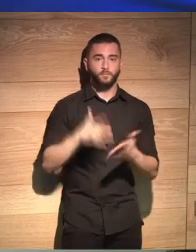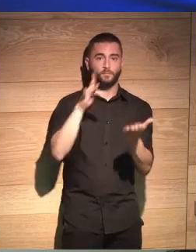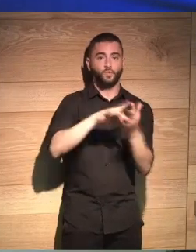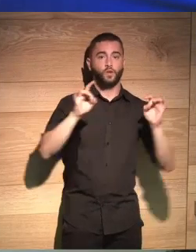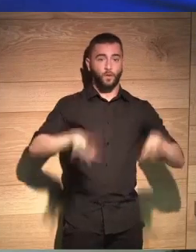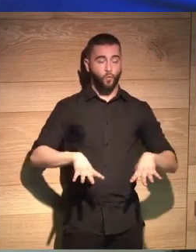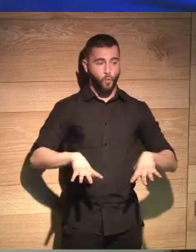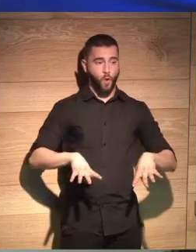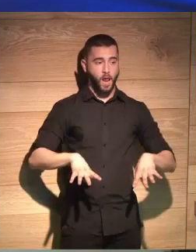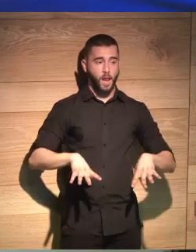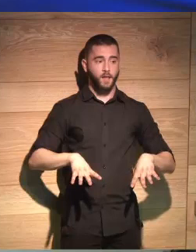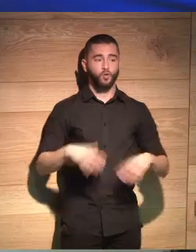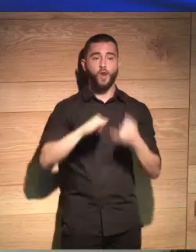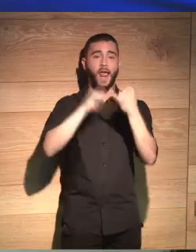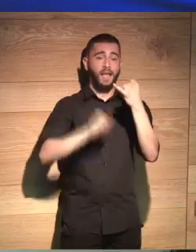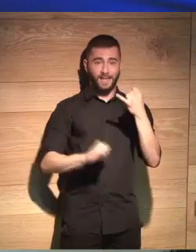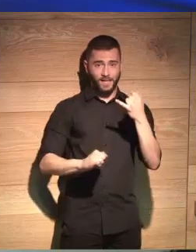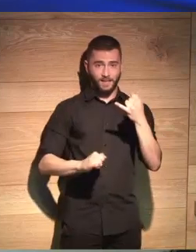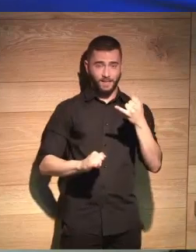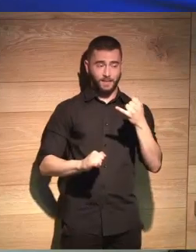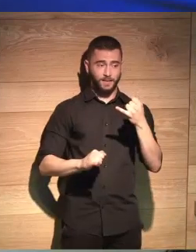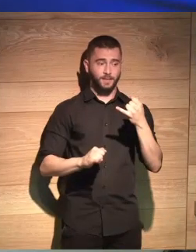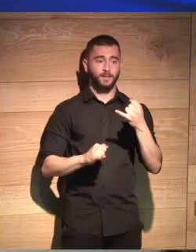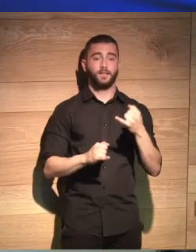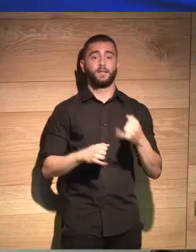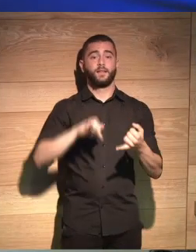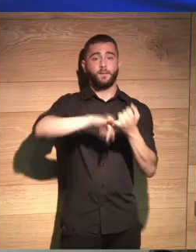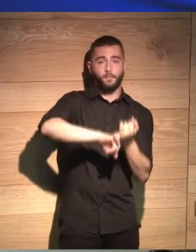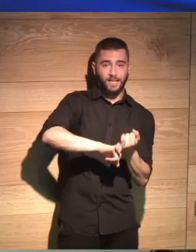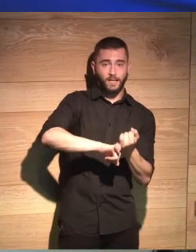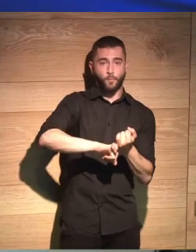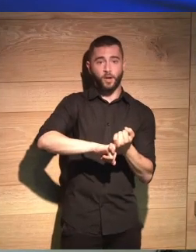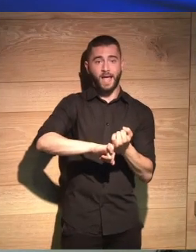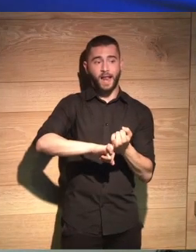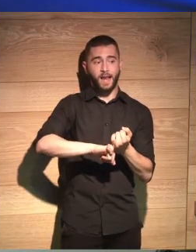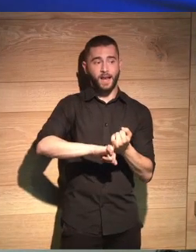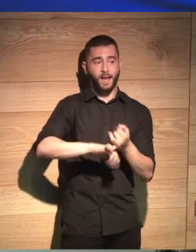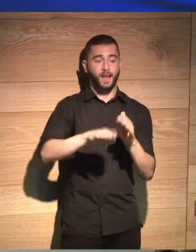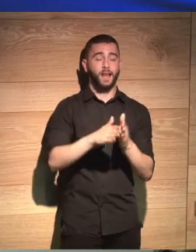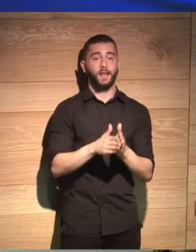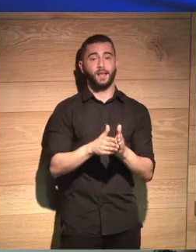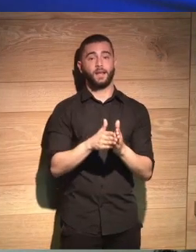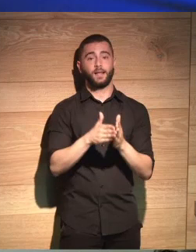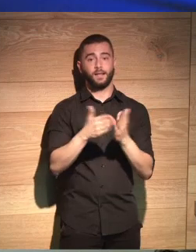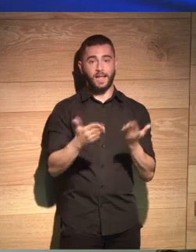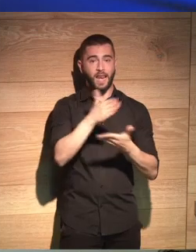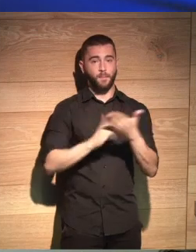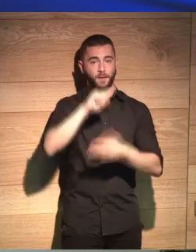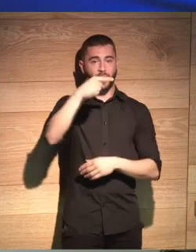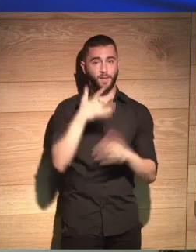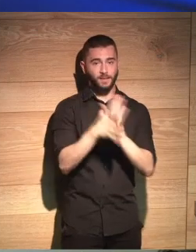con la crisis narrada, la crisis matrimonial narrada a través de especialmente la primera parte,